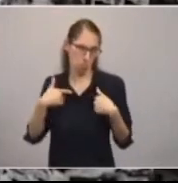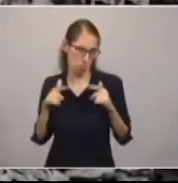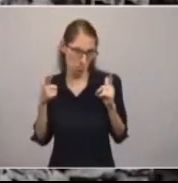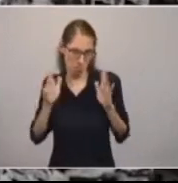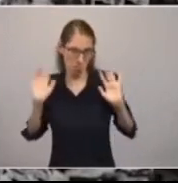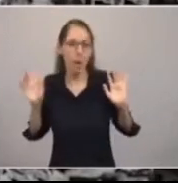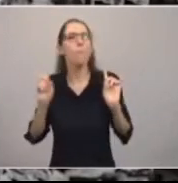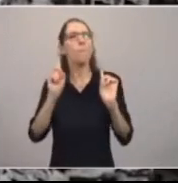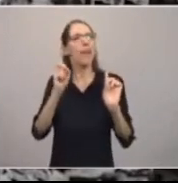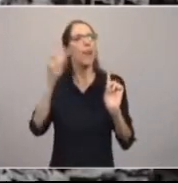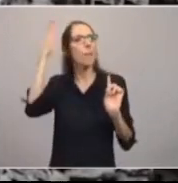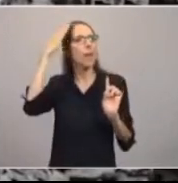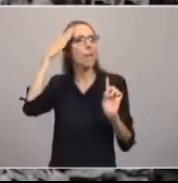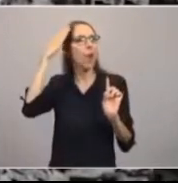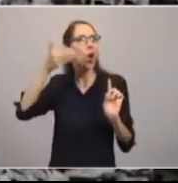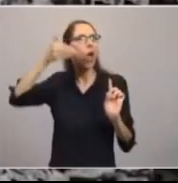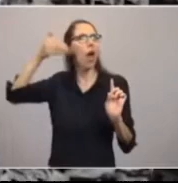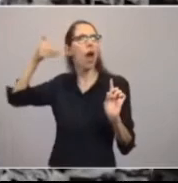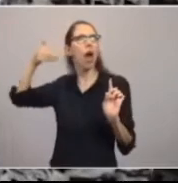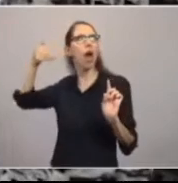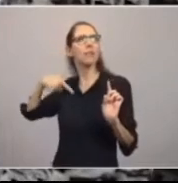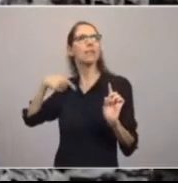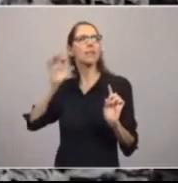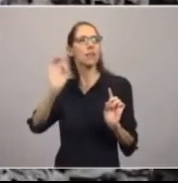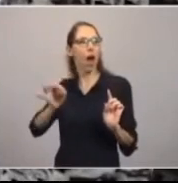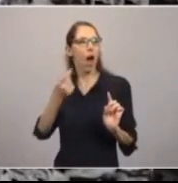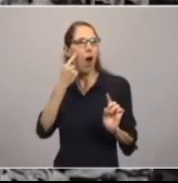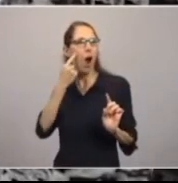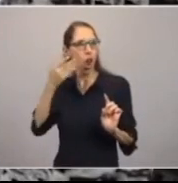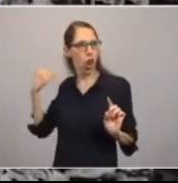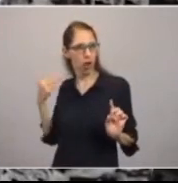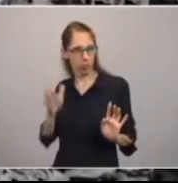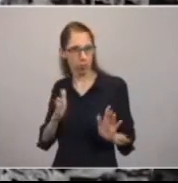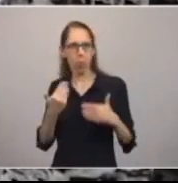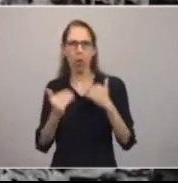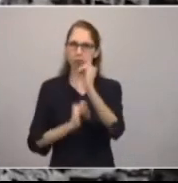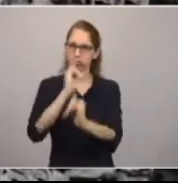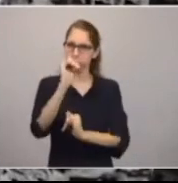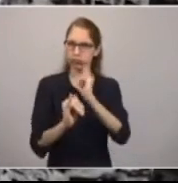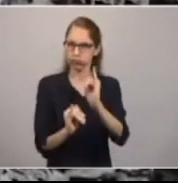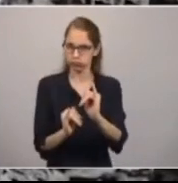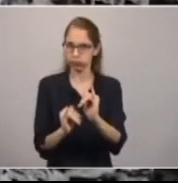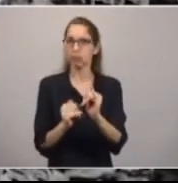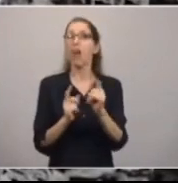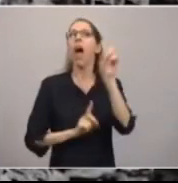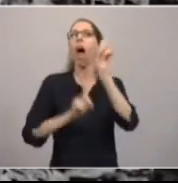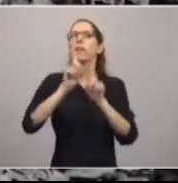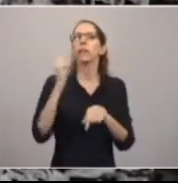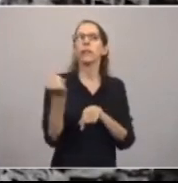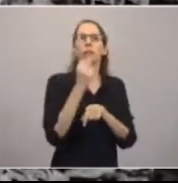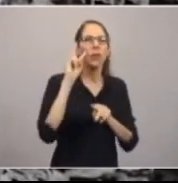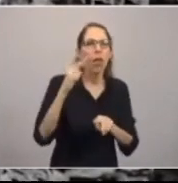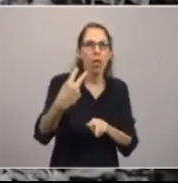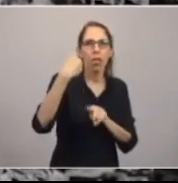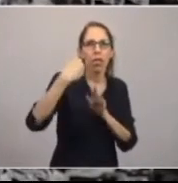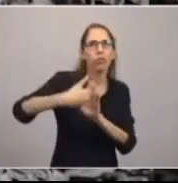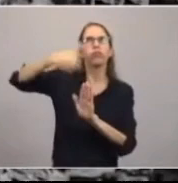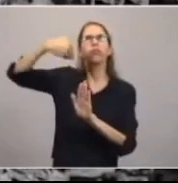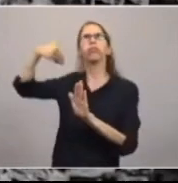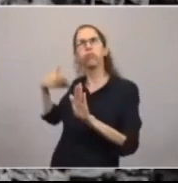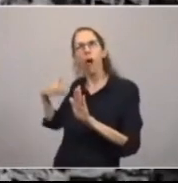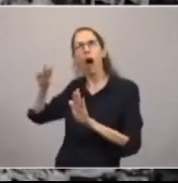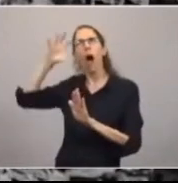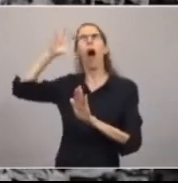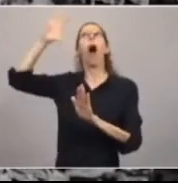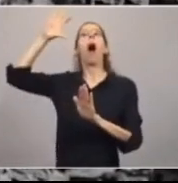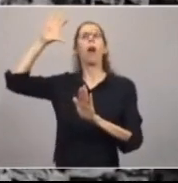realidad para narrarla, ¿no? Que a veces sirve comprender esto y recordarlo para poder, no predecir, pero sí más o